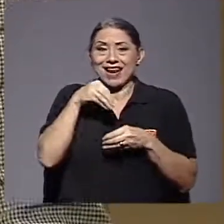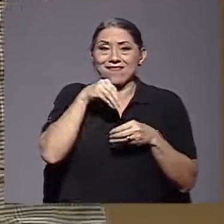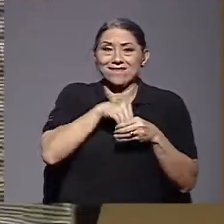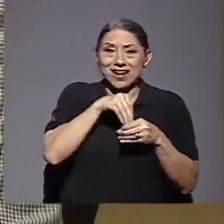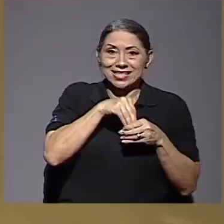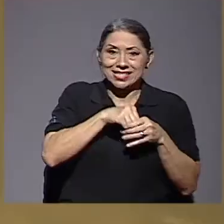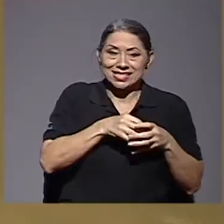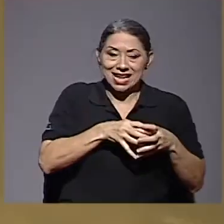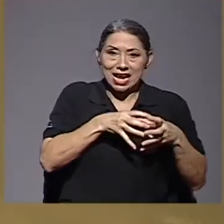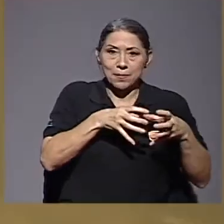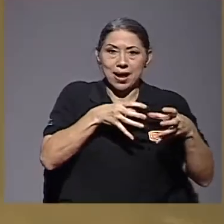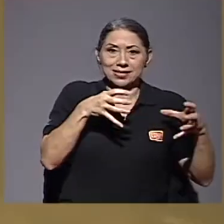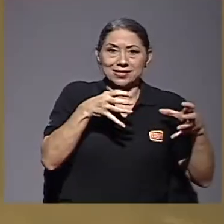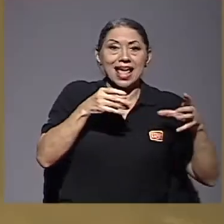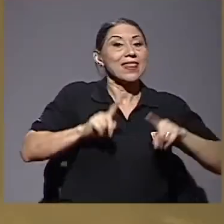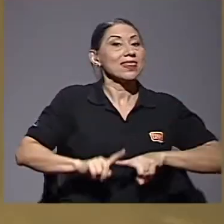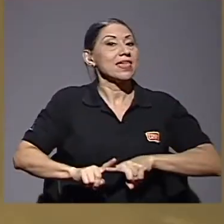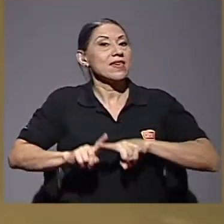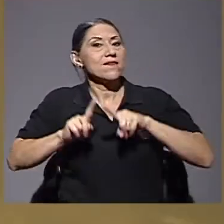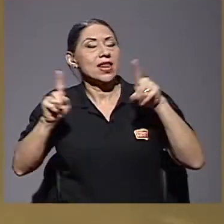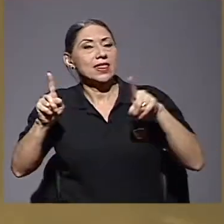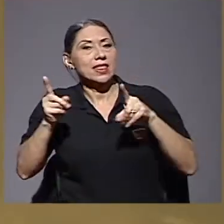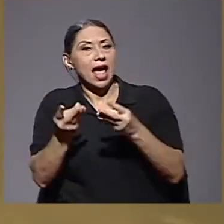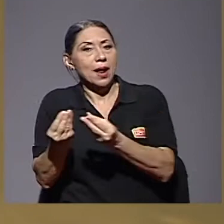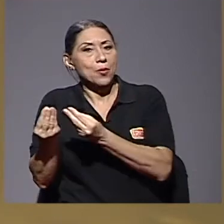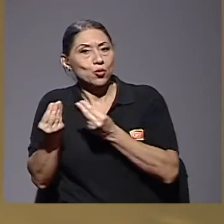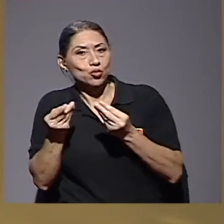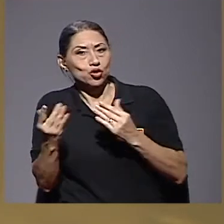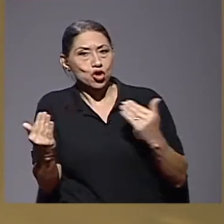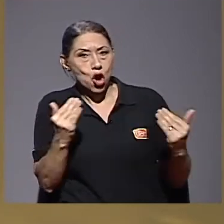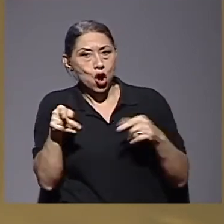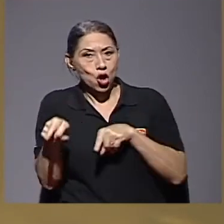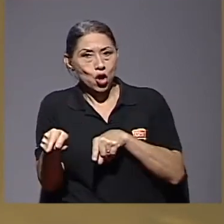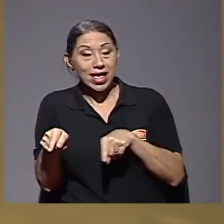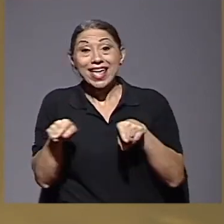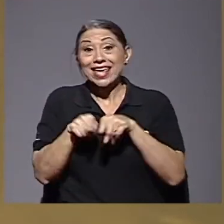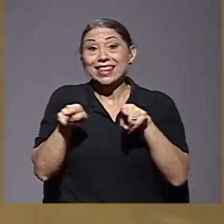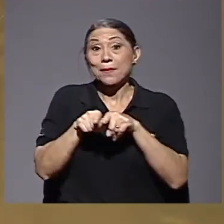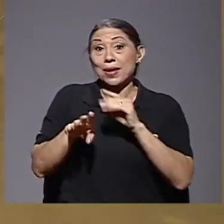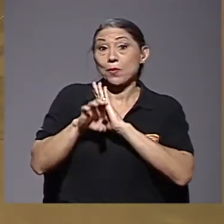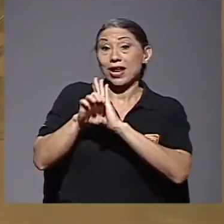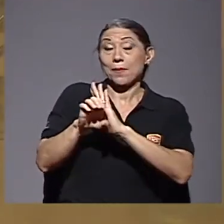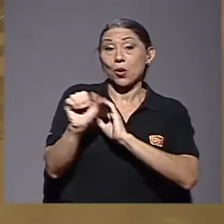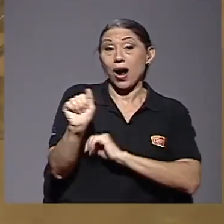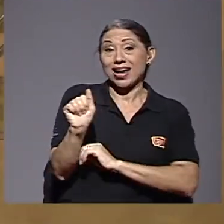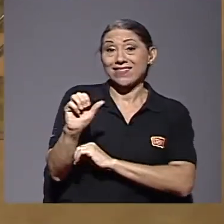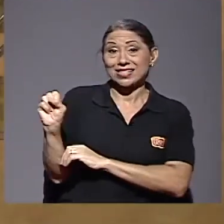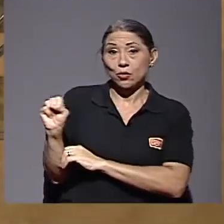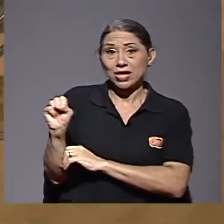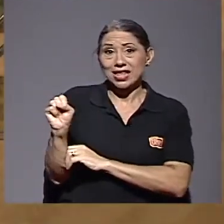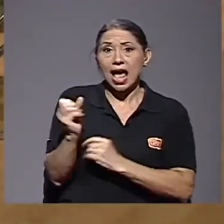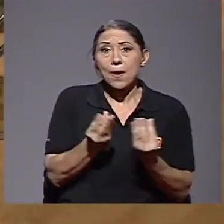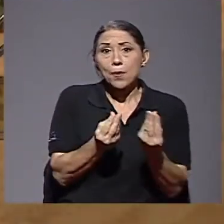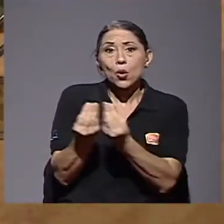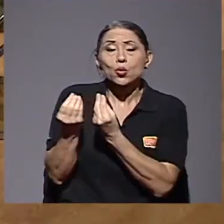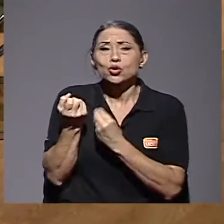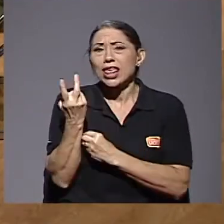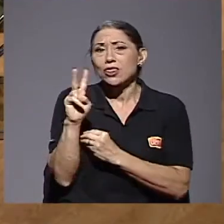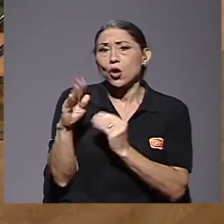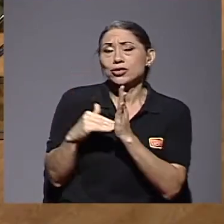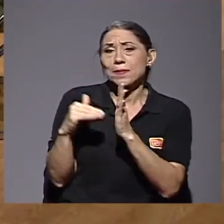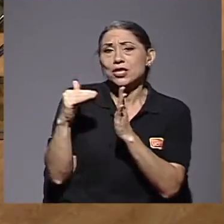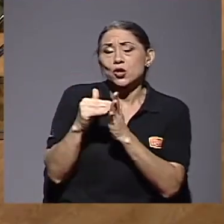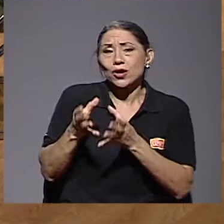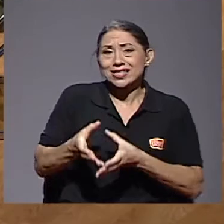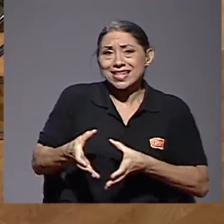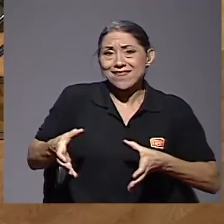a la producción y estas cosas, y también es diferente, por ejemplo, países como Arabia Saudita, que produce 11, 12 millones de barriles, que